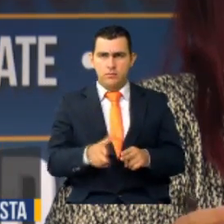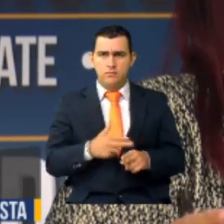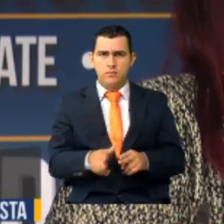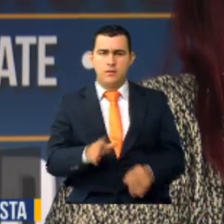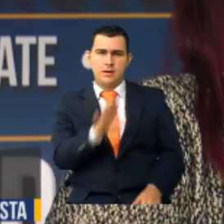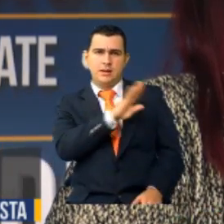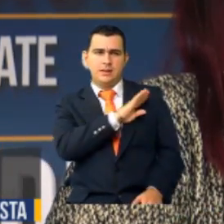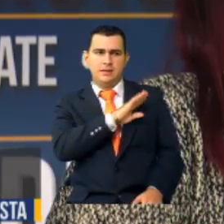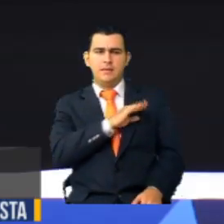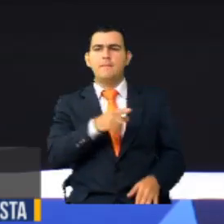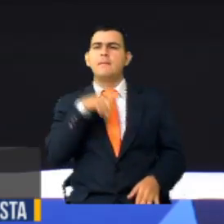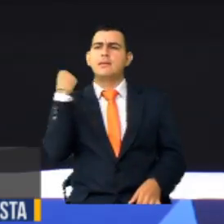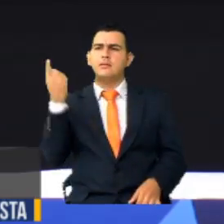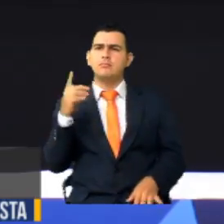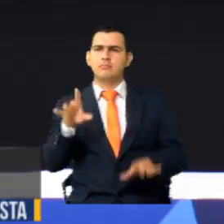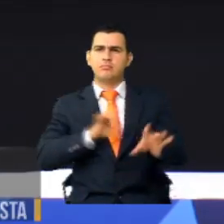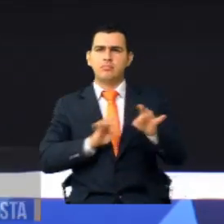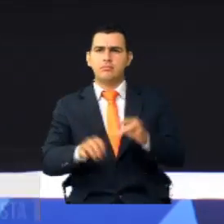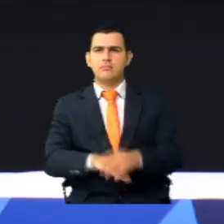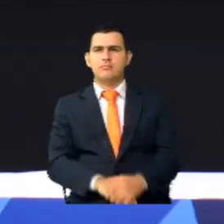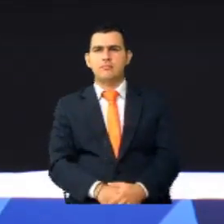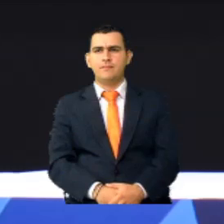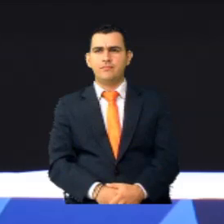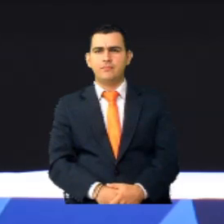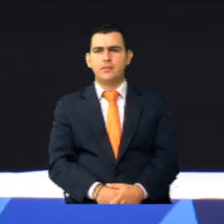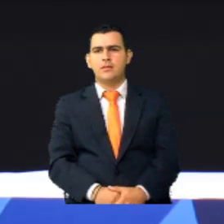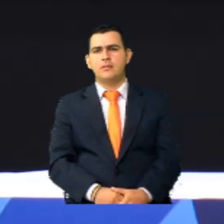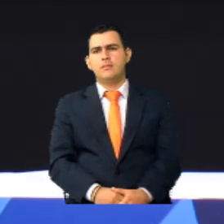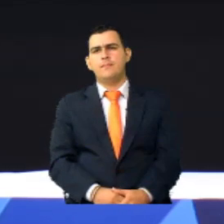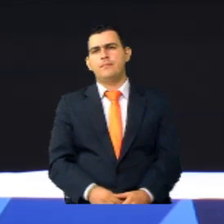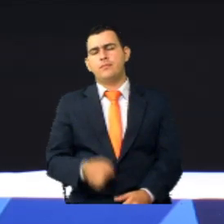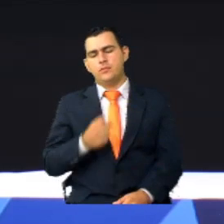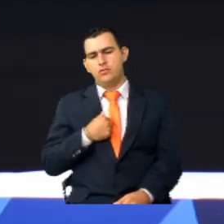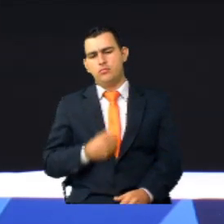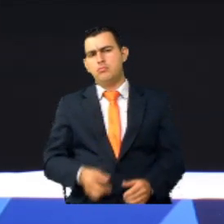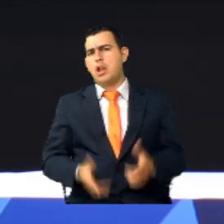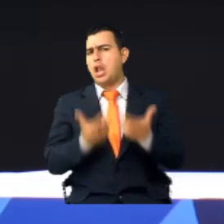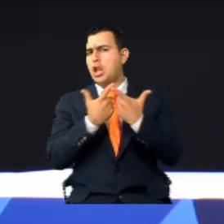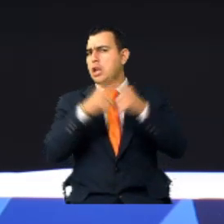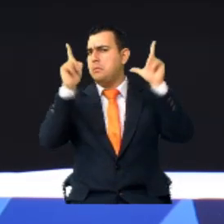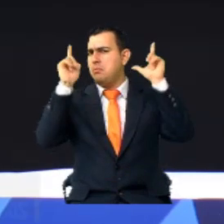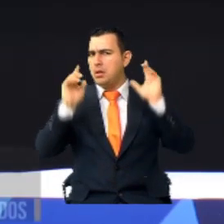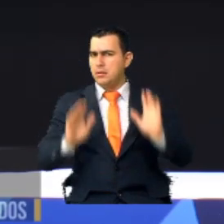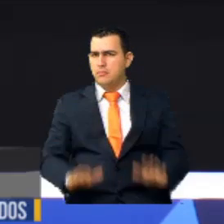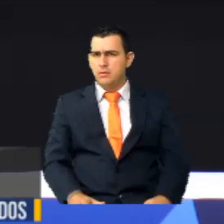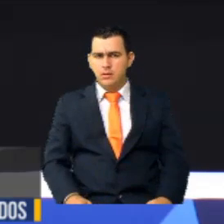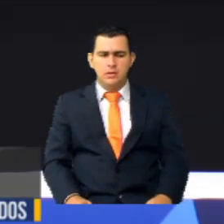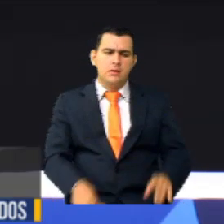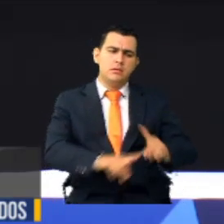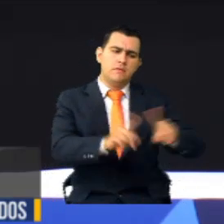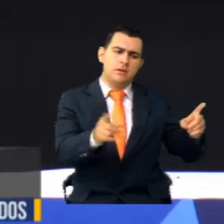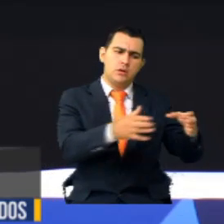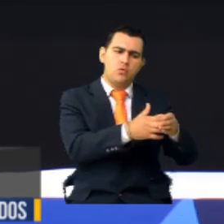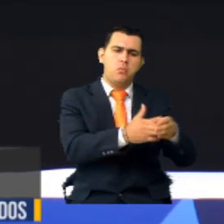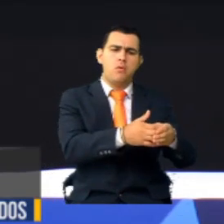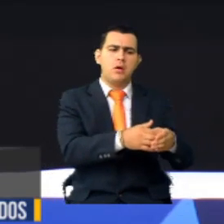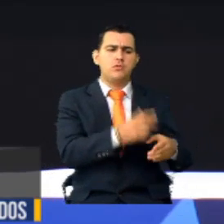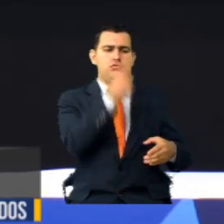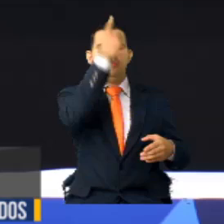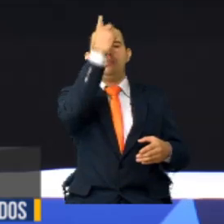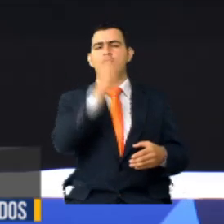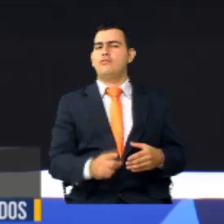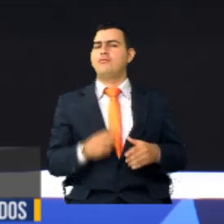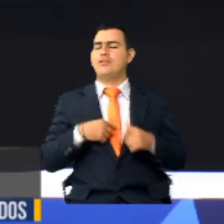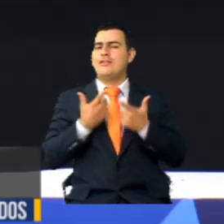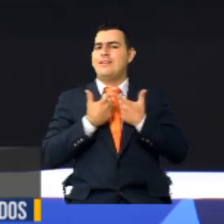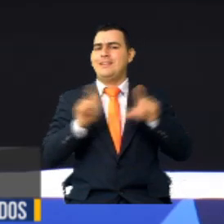contienda? Bueno, el gobierno de Jonathan Vázquez va a tener la libertad, a diferencia de muchos otros, de poder tomar decisiones independientemente